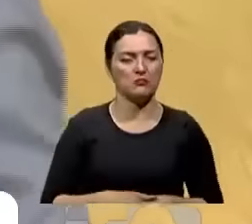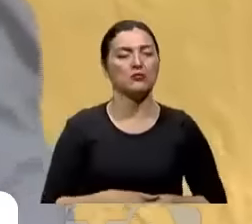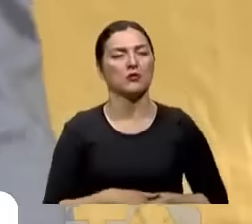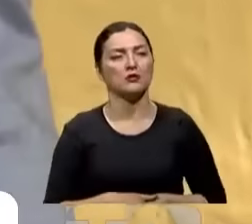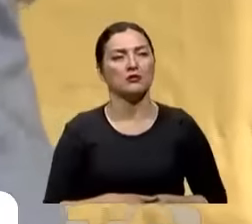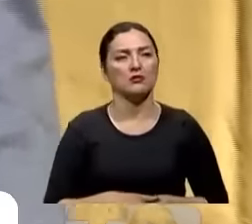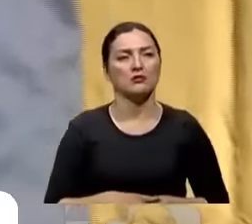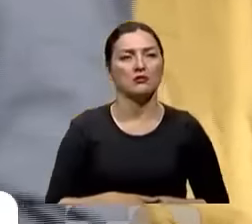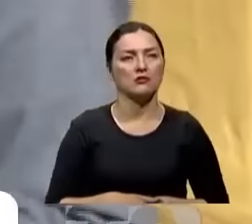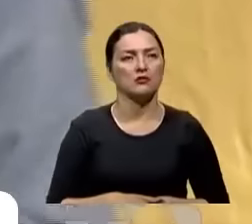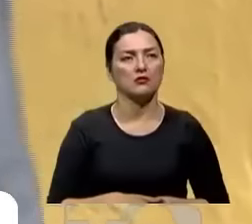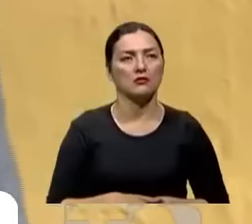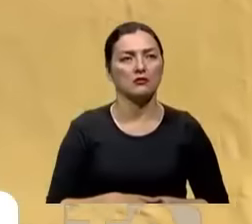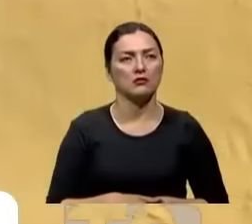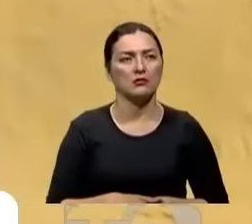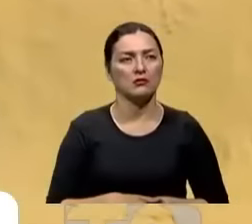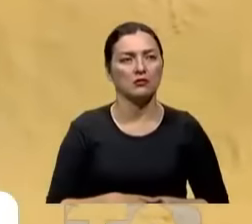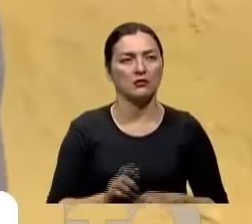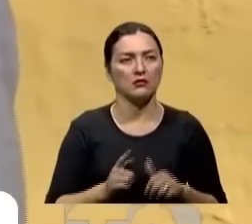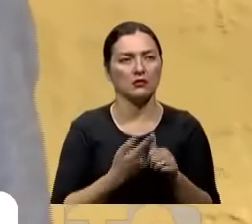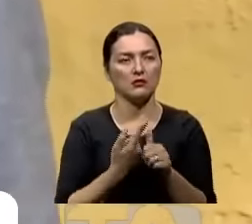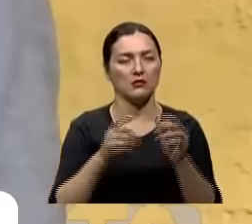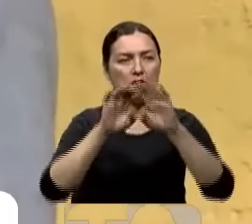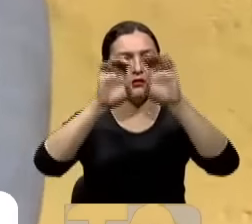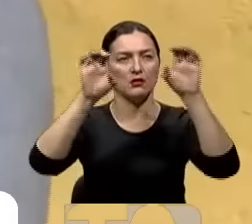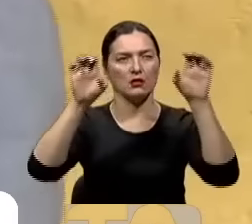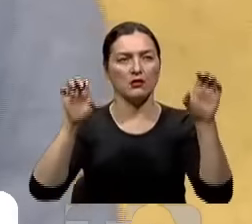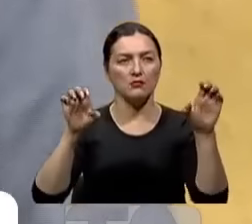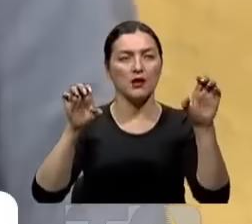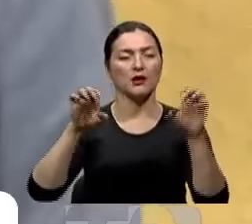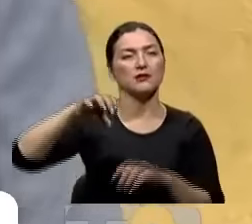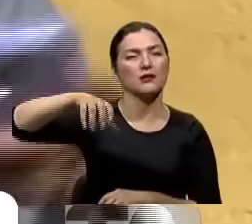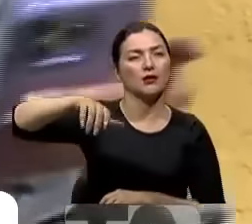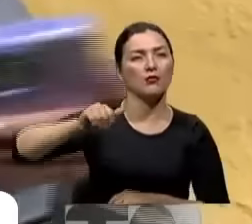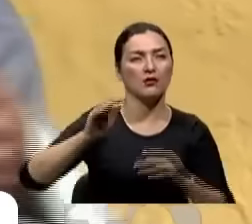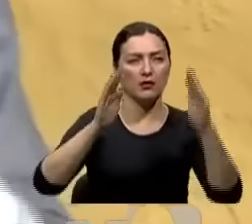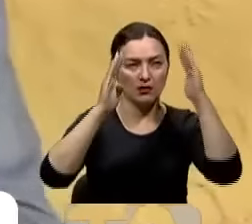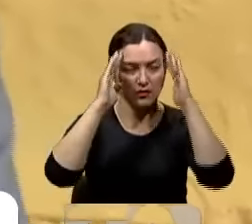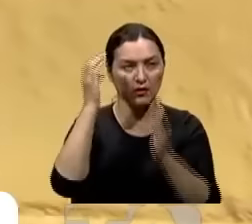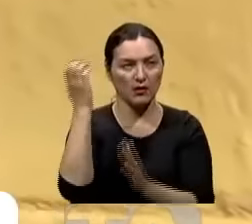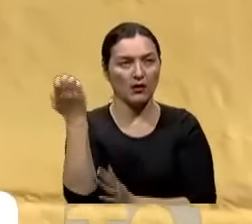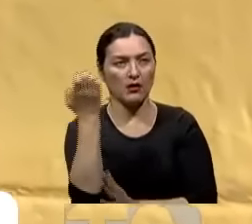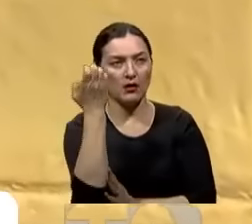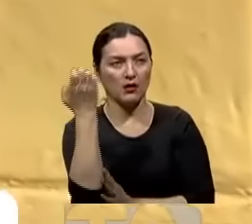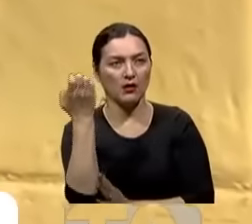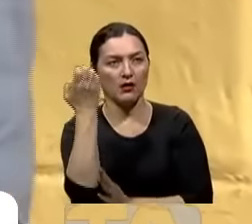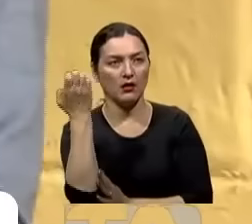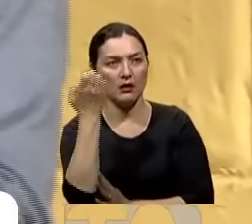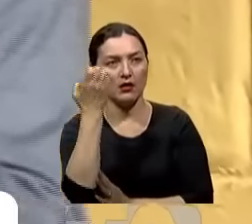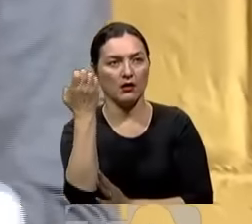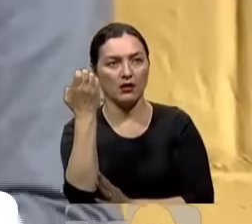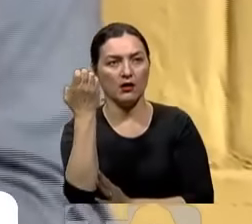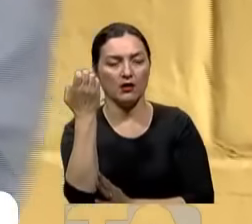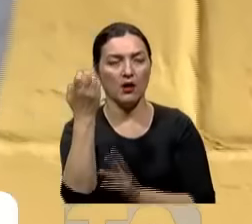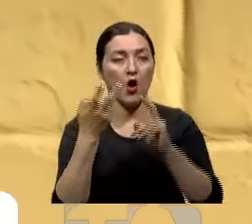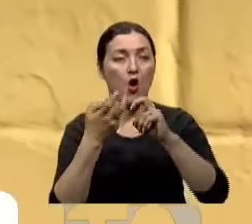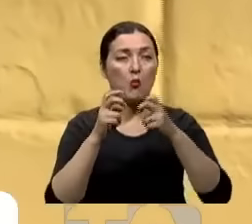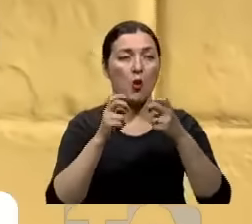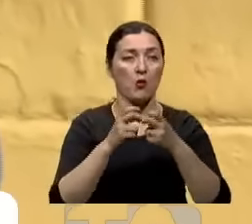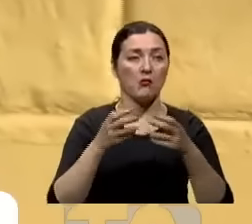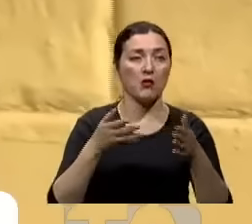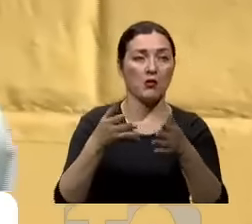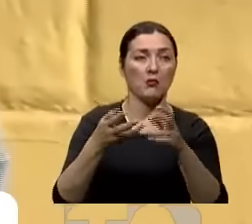nosotros hemos estado aquí para llamar primero a la empresa de agua potable para que venga a atender esta emergencia, porque en verdad son varias las cuadras que están llenas de